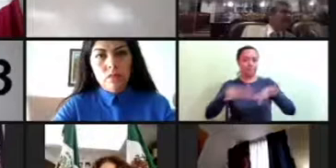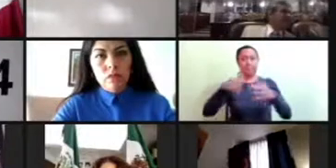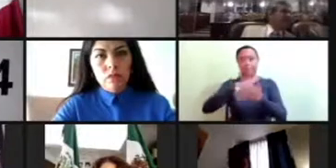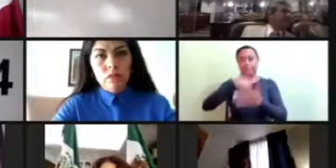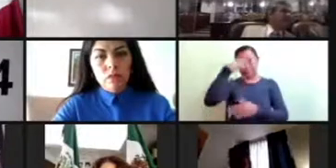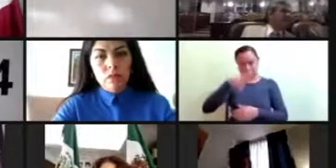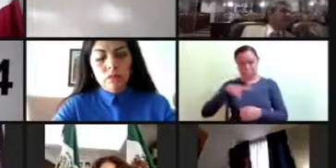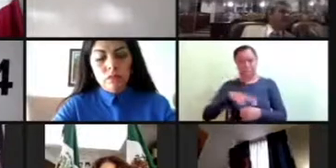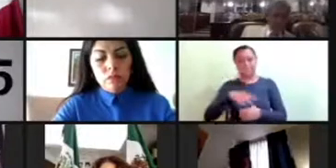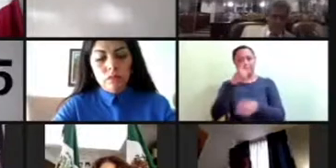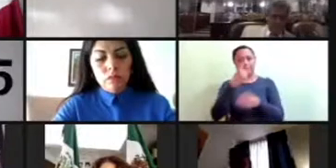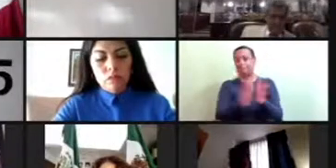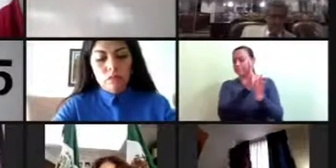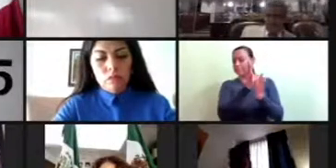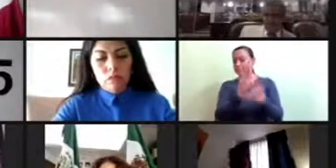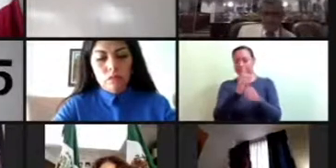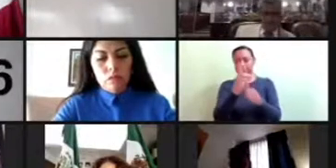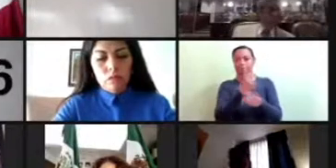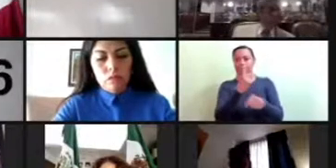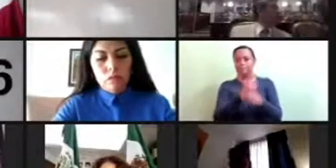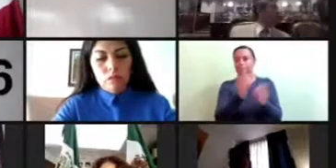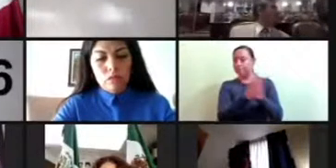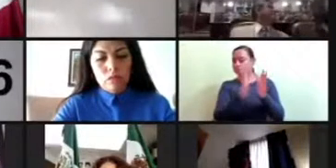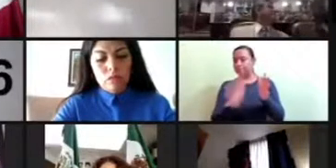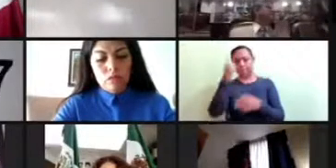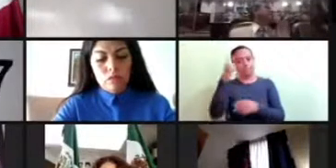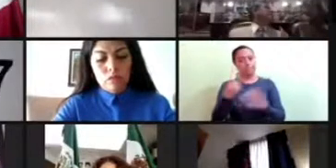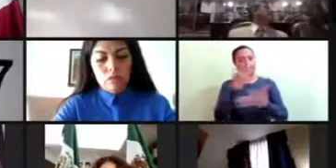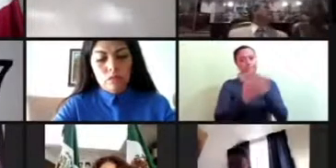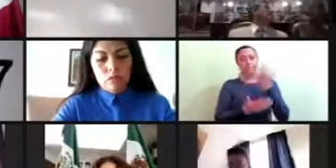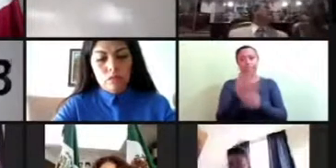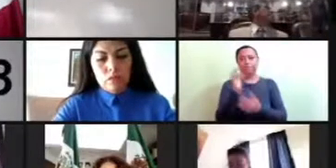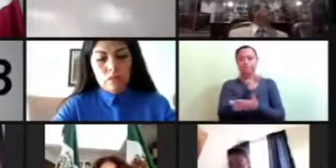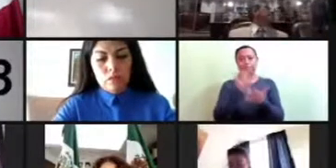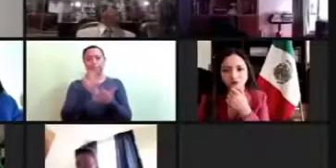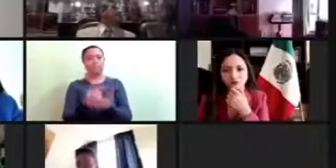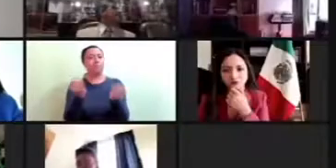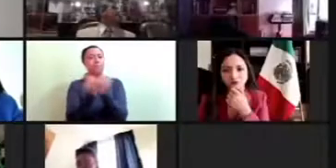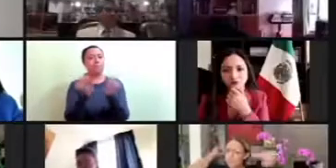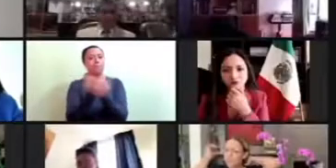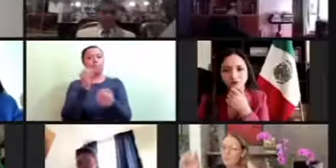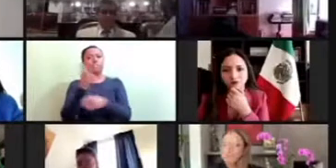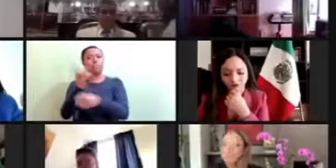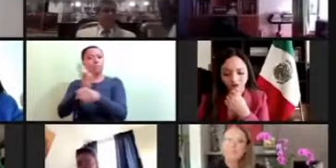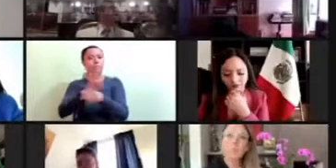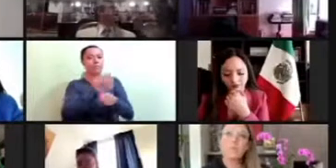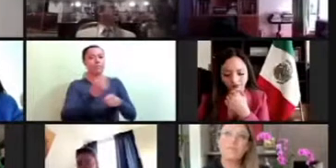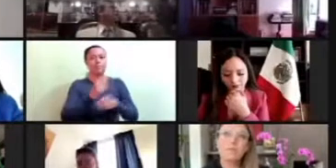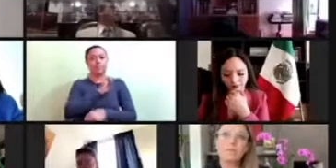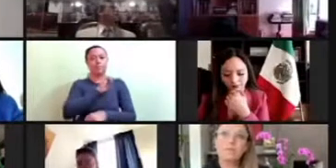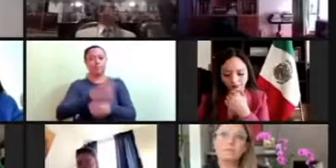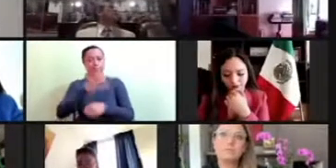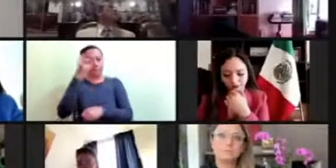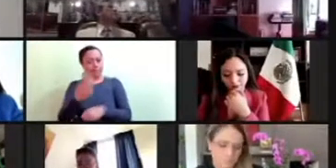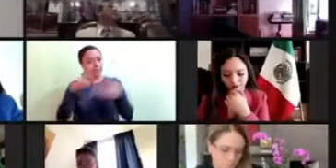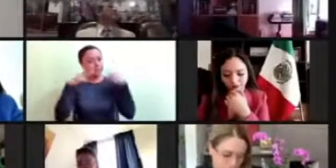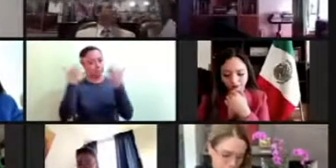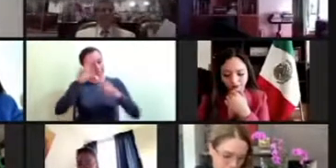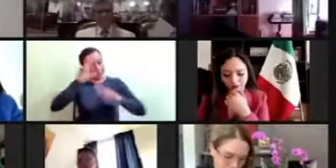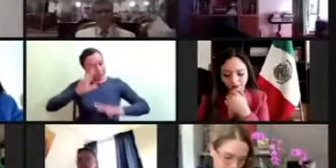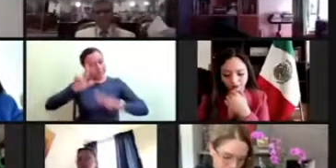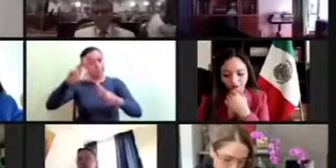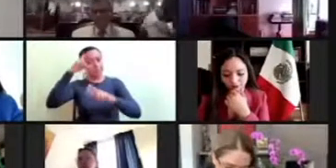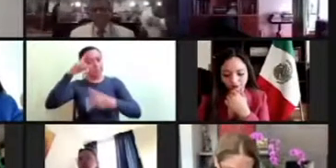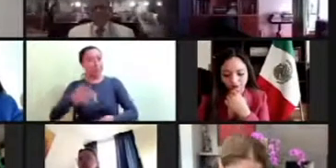México, primera legislatura, así como a los invitados especiales a esta sesión solemne para la entrega de la Medalla